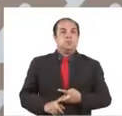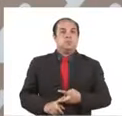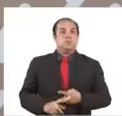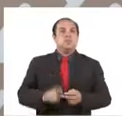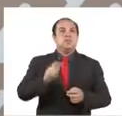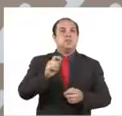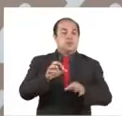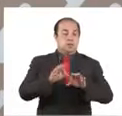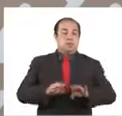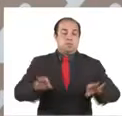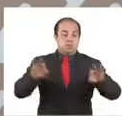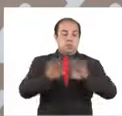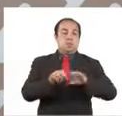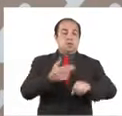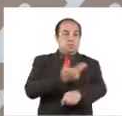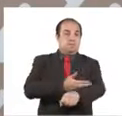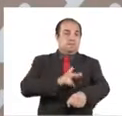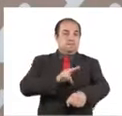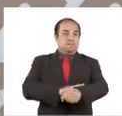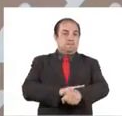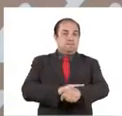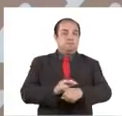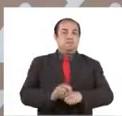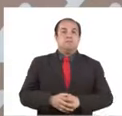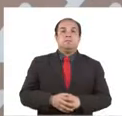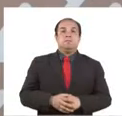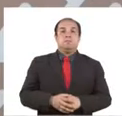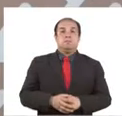que es fundamental, la honradez,